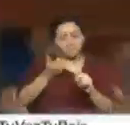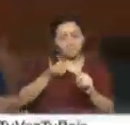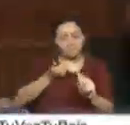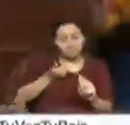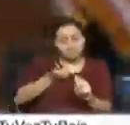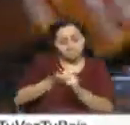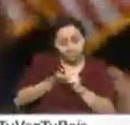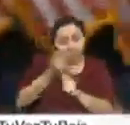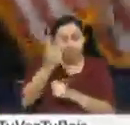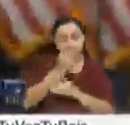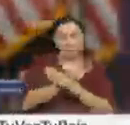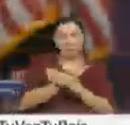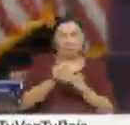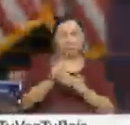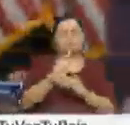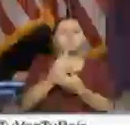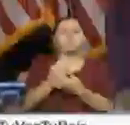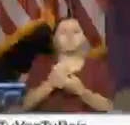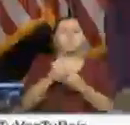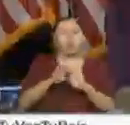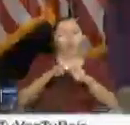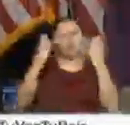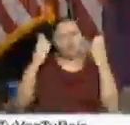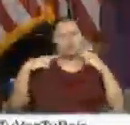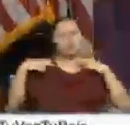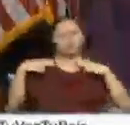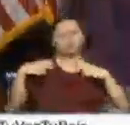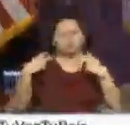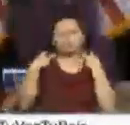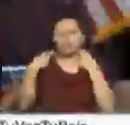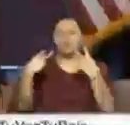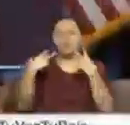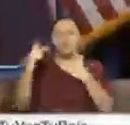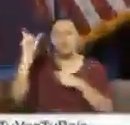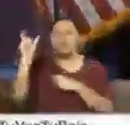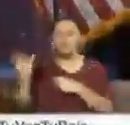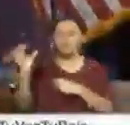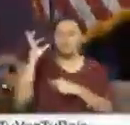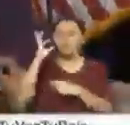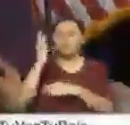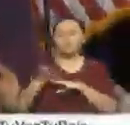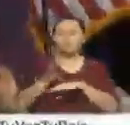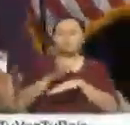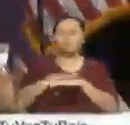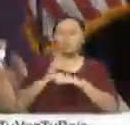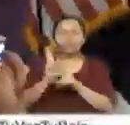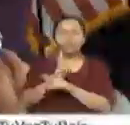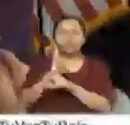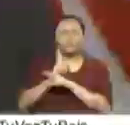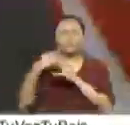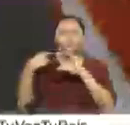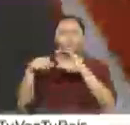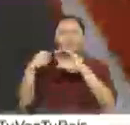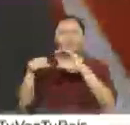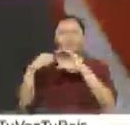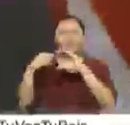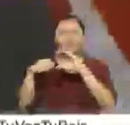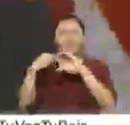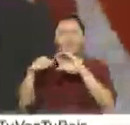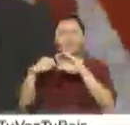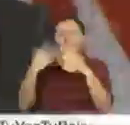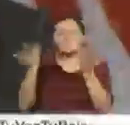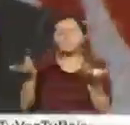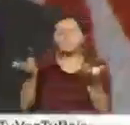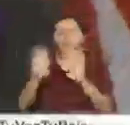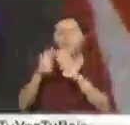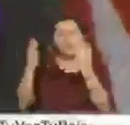elección presidencial decidió reabrir una investigación a Hillary Clinton sobre el uso de un servidor privado de correo electrónico cuando era secretaria de